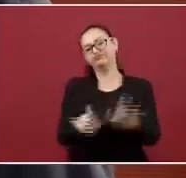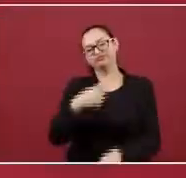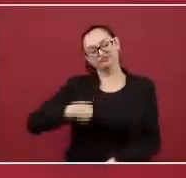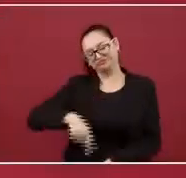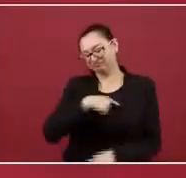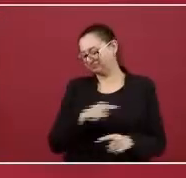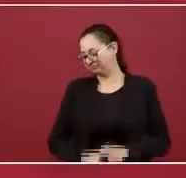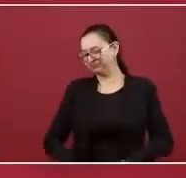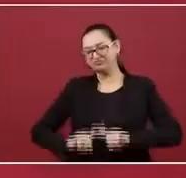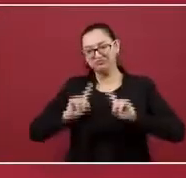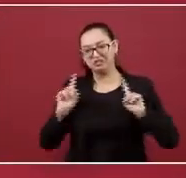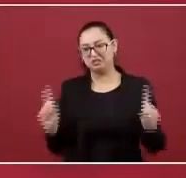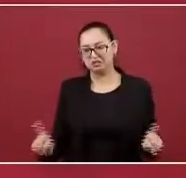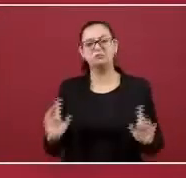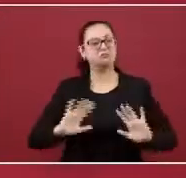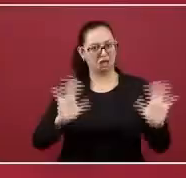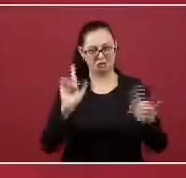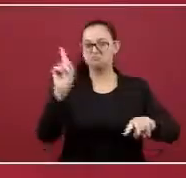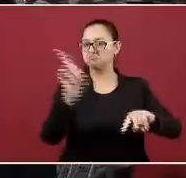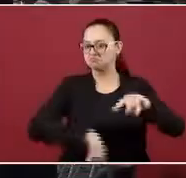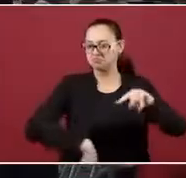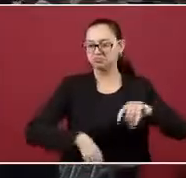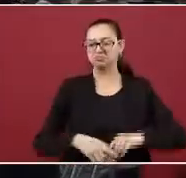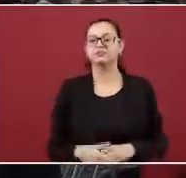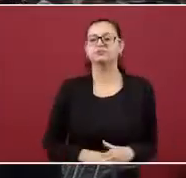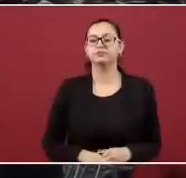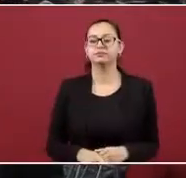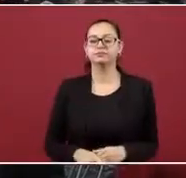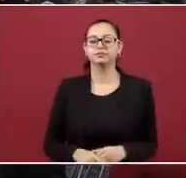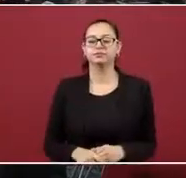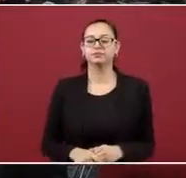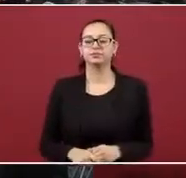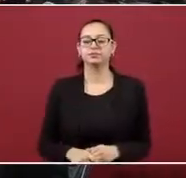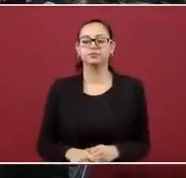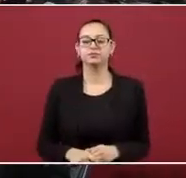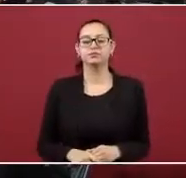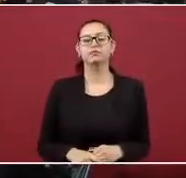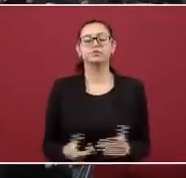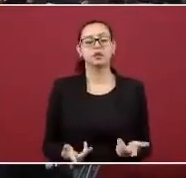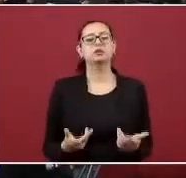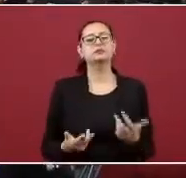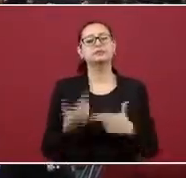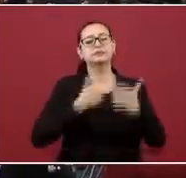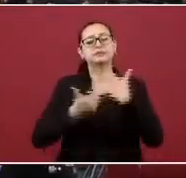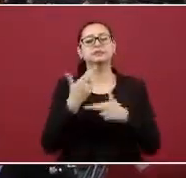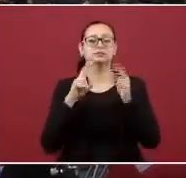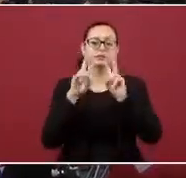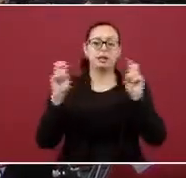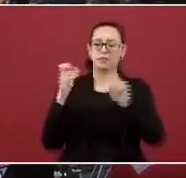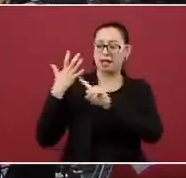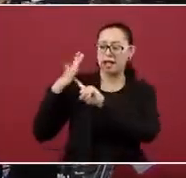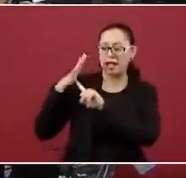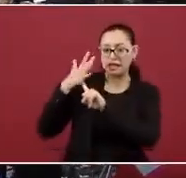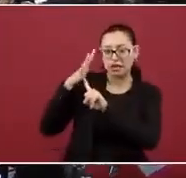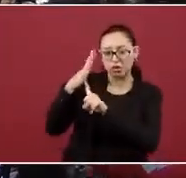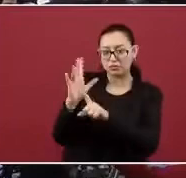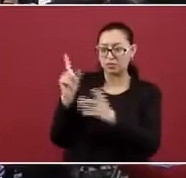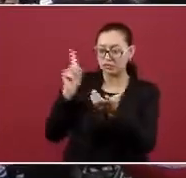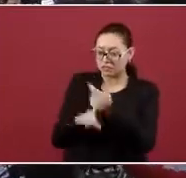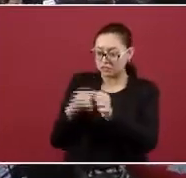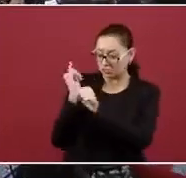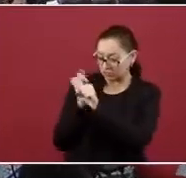también comentarles eso. En el sentido de las investigaciones del helicóptero, presidente, ¿cómo van? Ya se